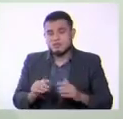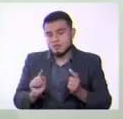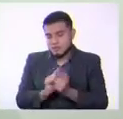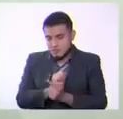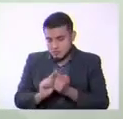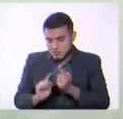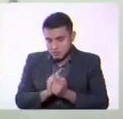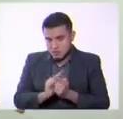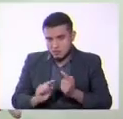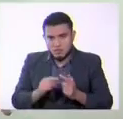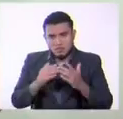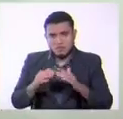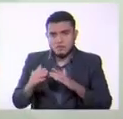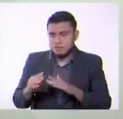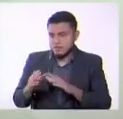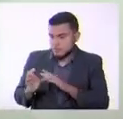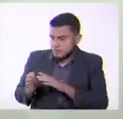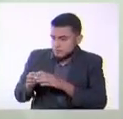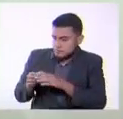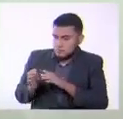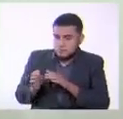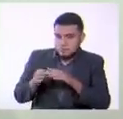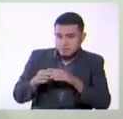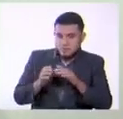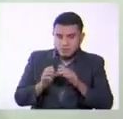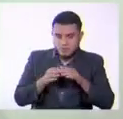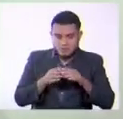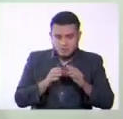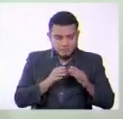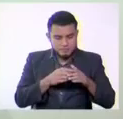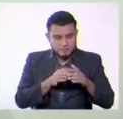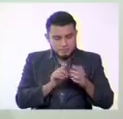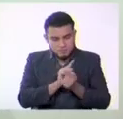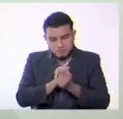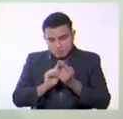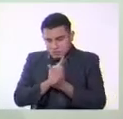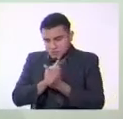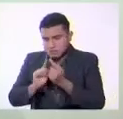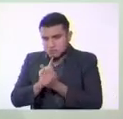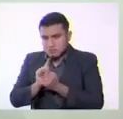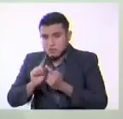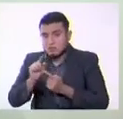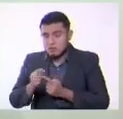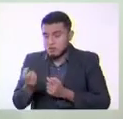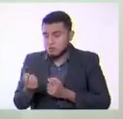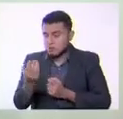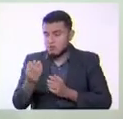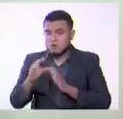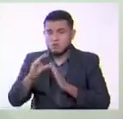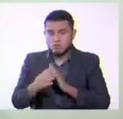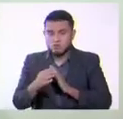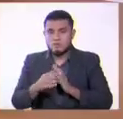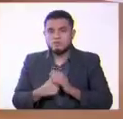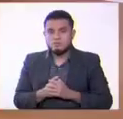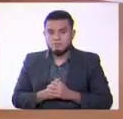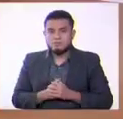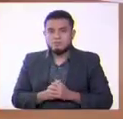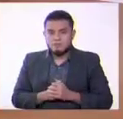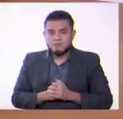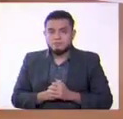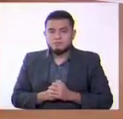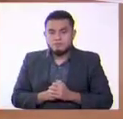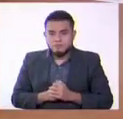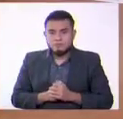las distintas etnias también forman parte de una cultura, una nueva cultura.